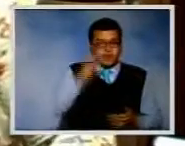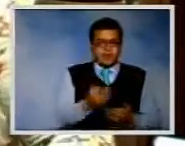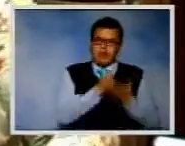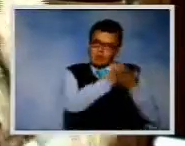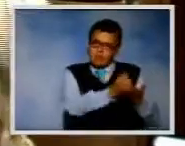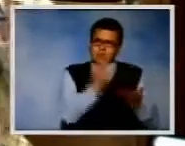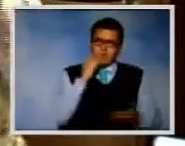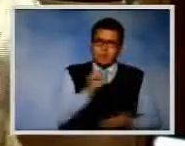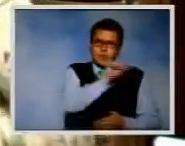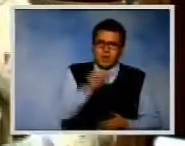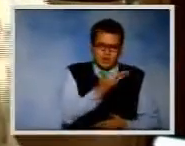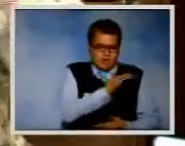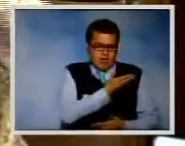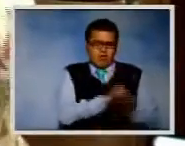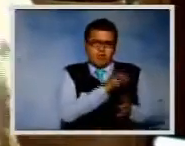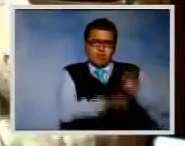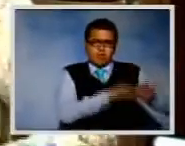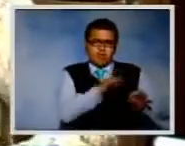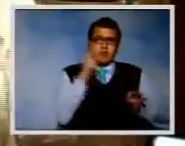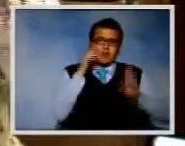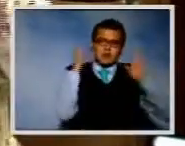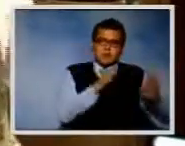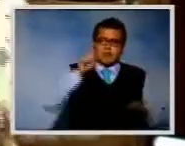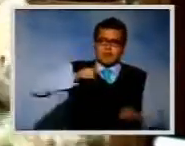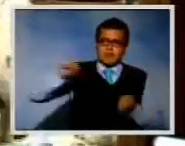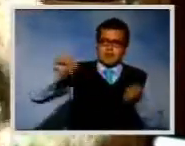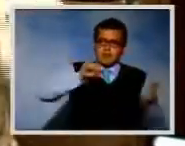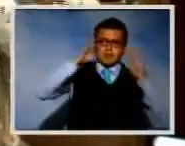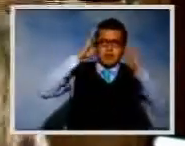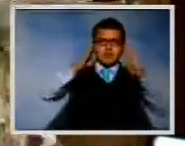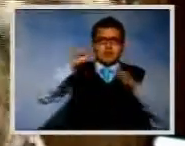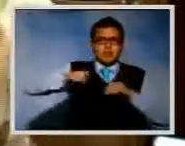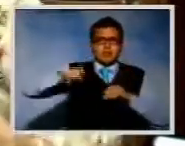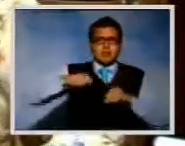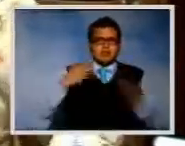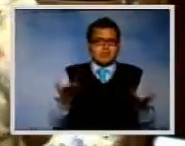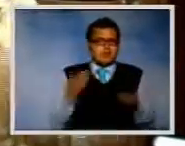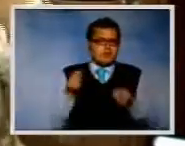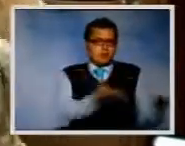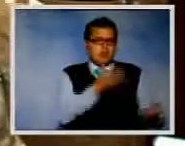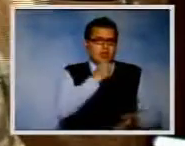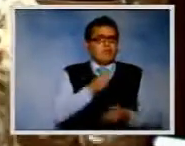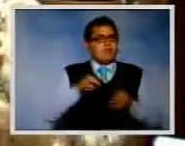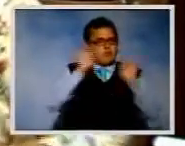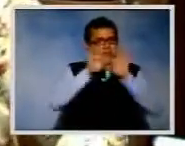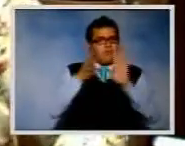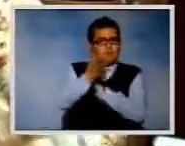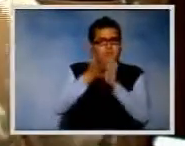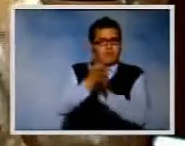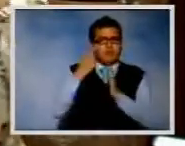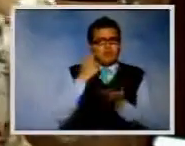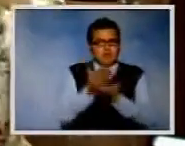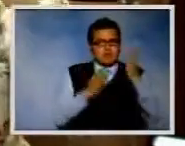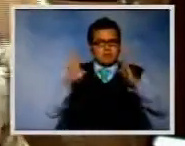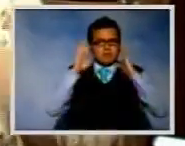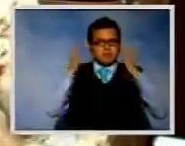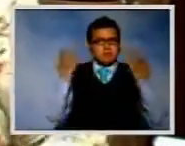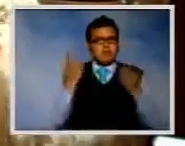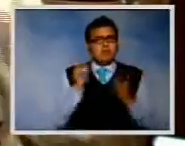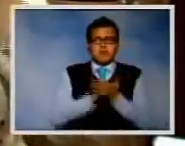menos atendiéndolas, se merecen que las escuchen, así no les dé nada, pero ellas lo único que piden es que él